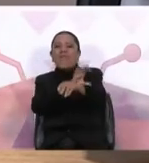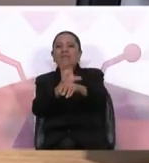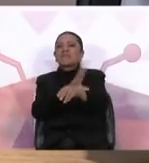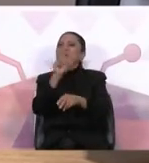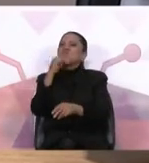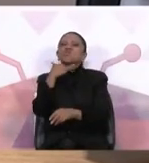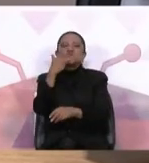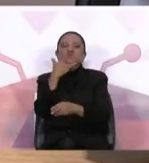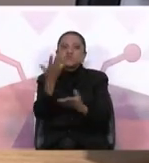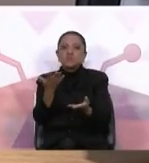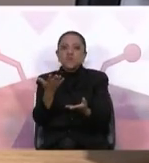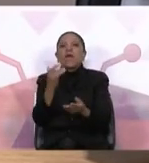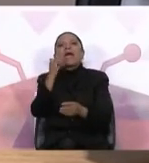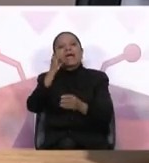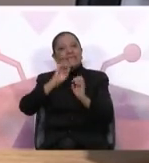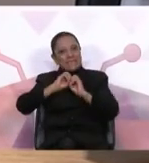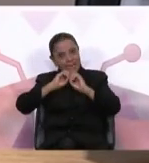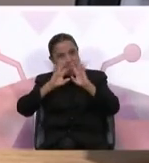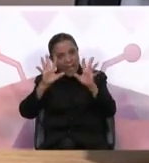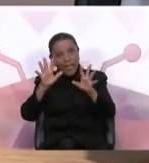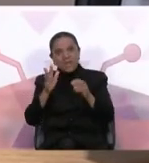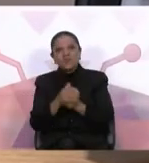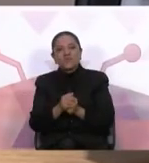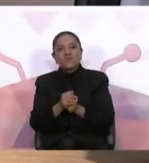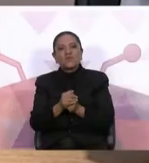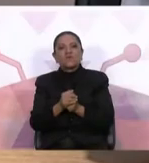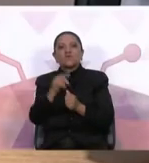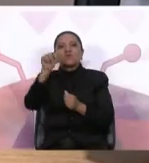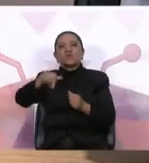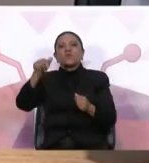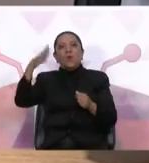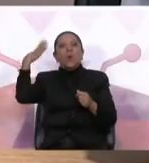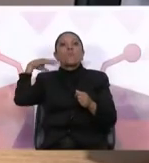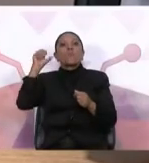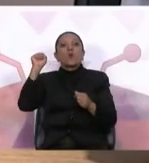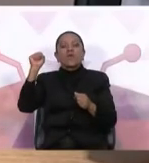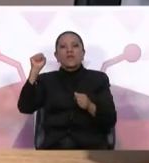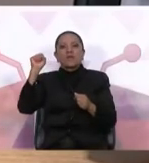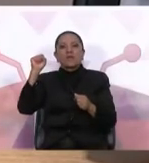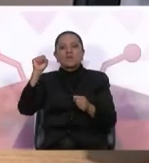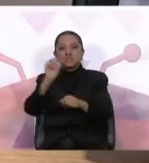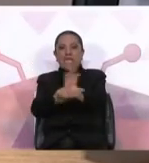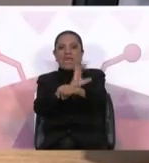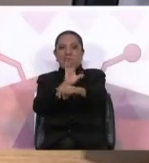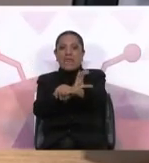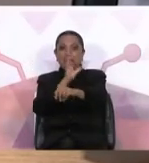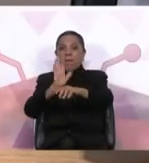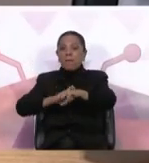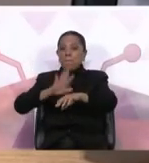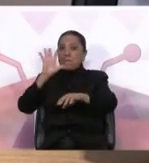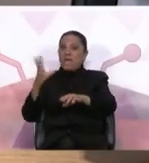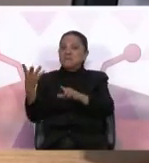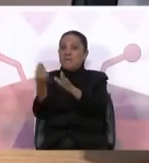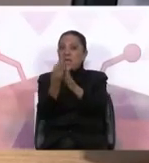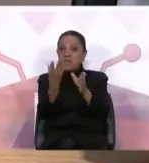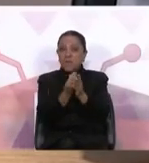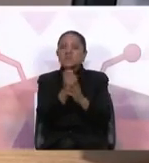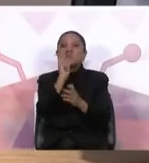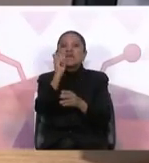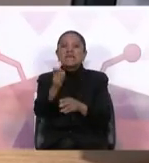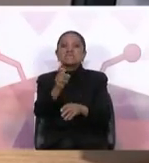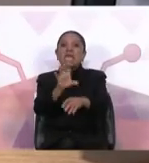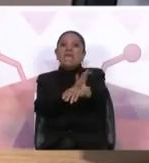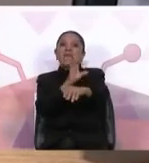supuesto que en morelos la energía que más se adaptaría sería la energía solar